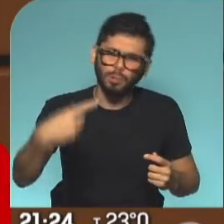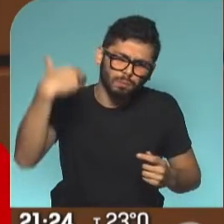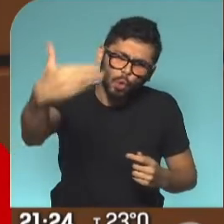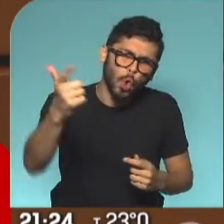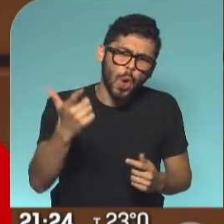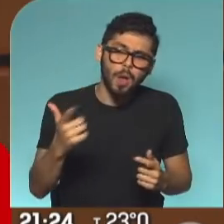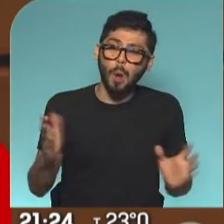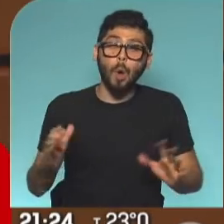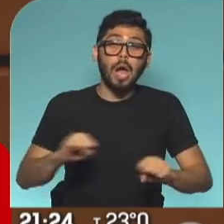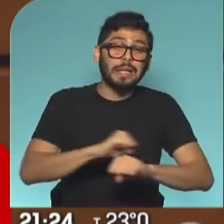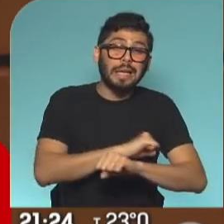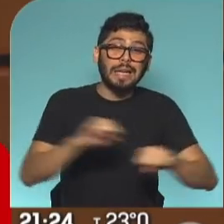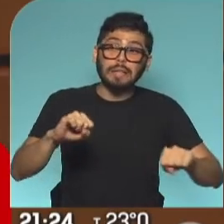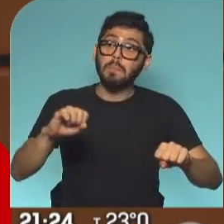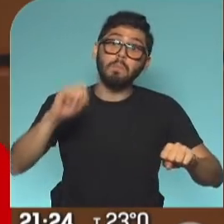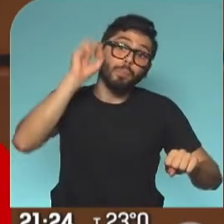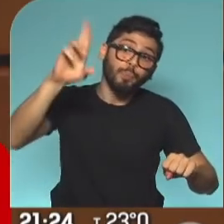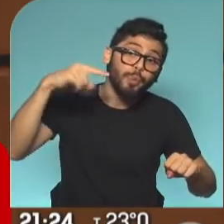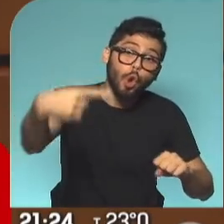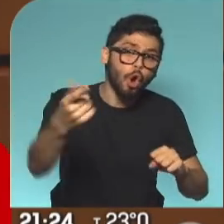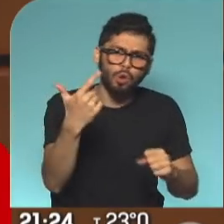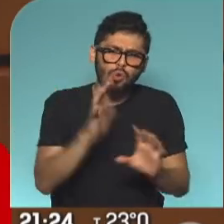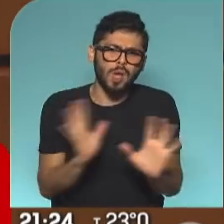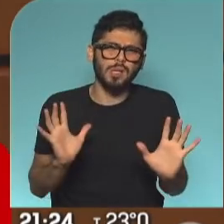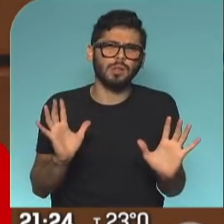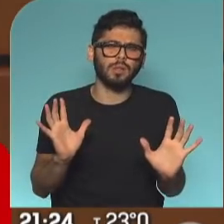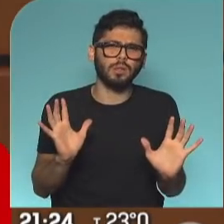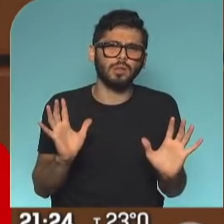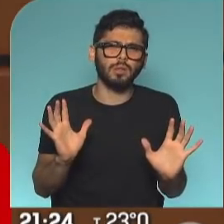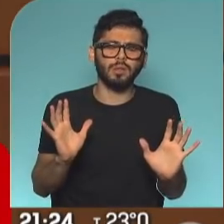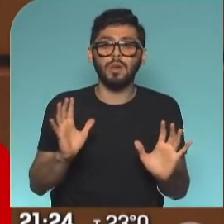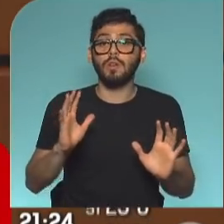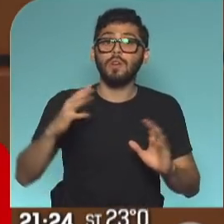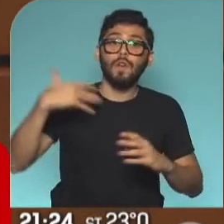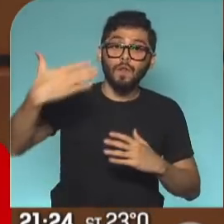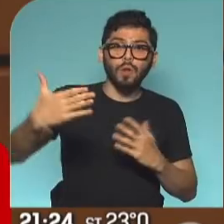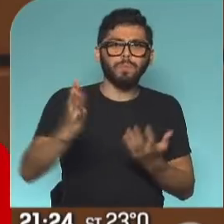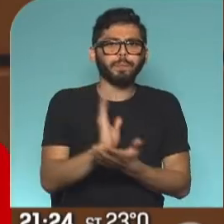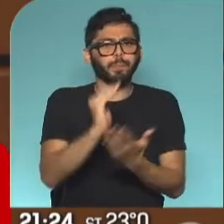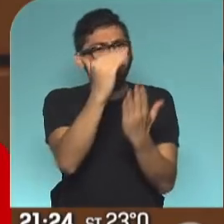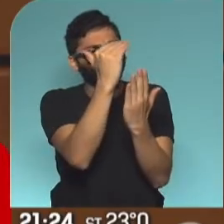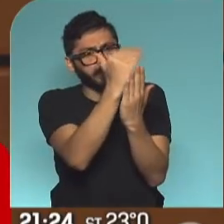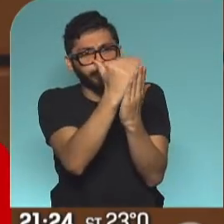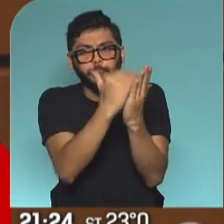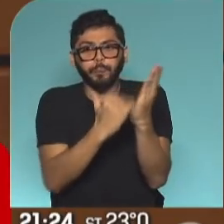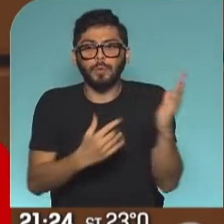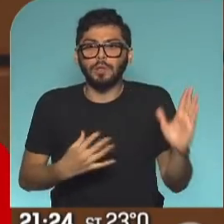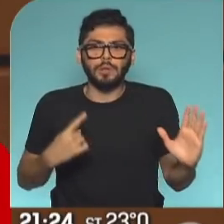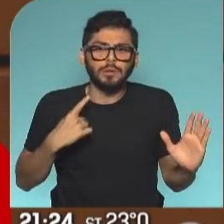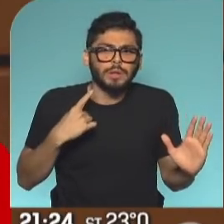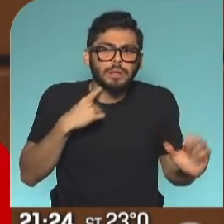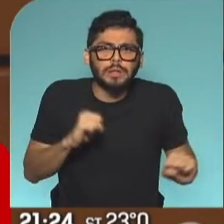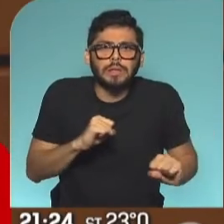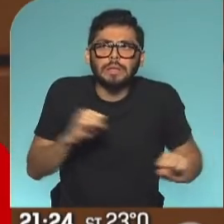más crítico que este. No va a haber un momento en donde las reglas establecidas se pongan más en crisis que este